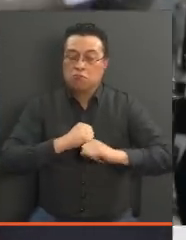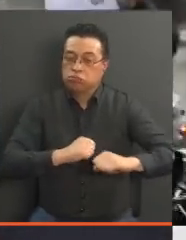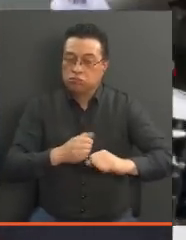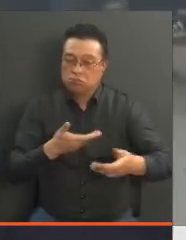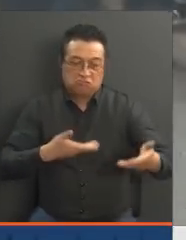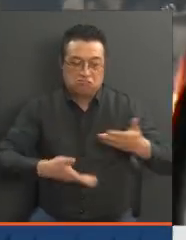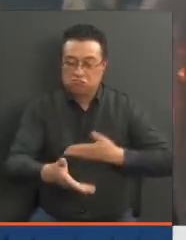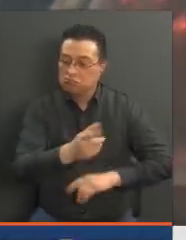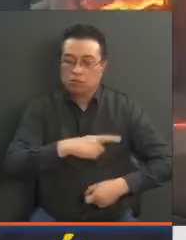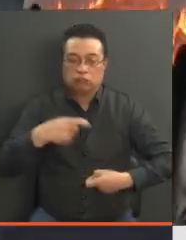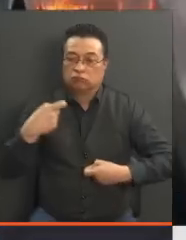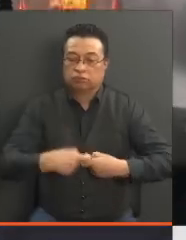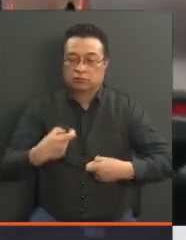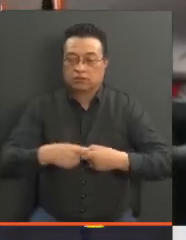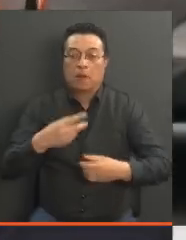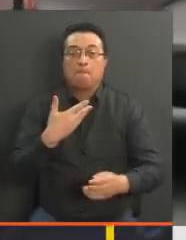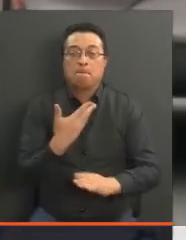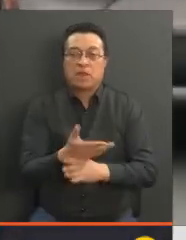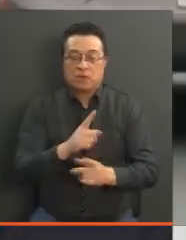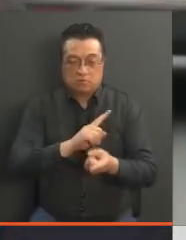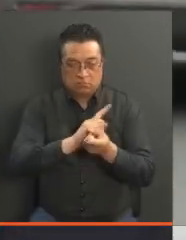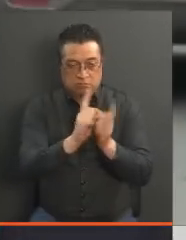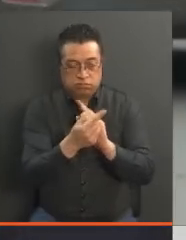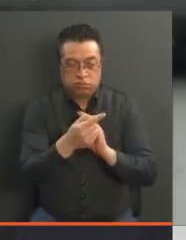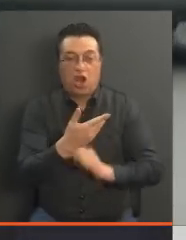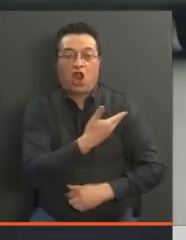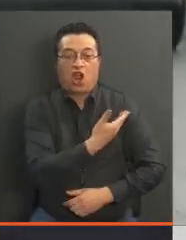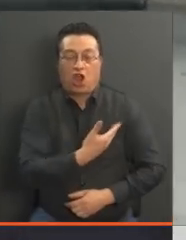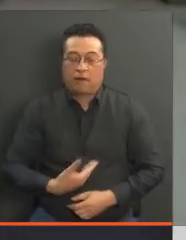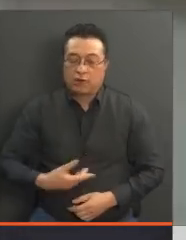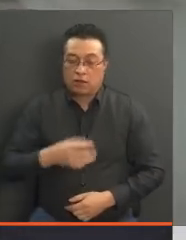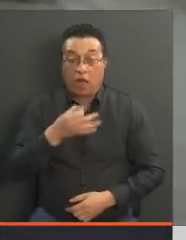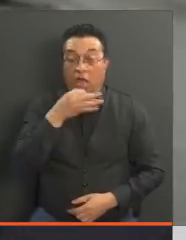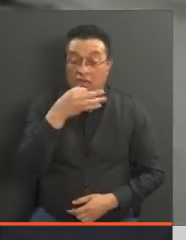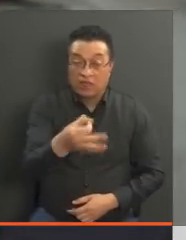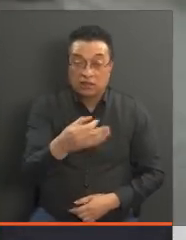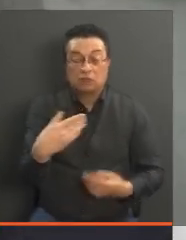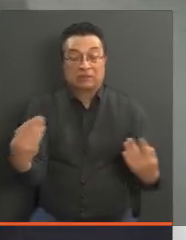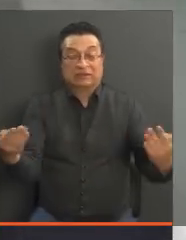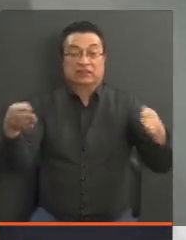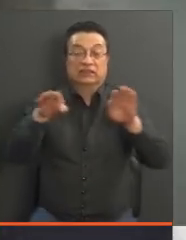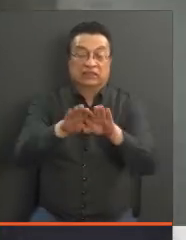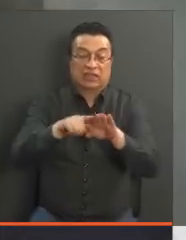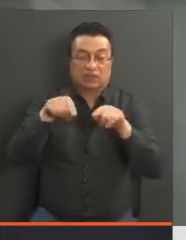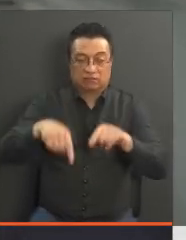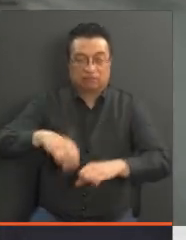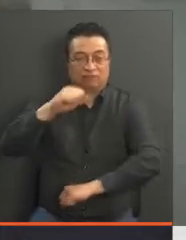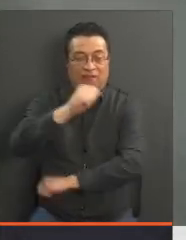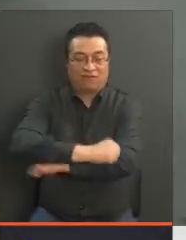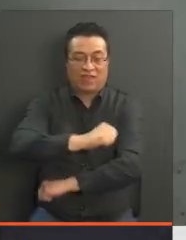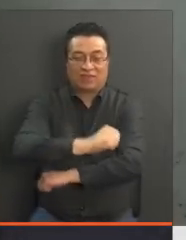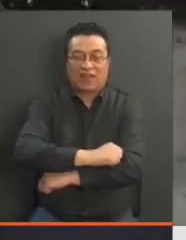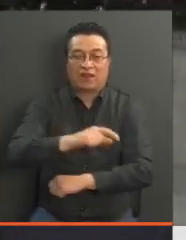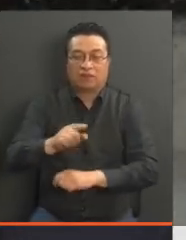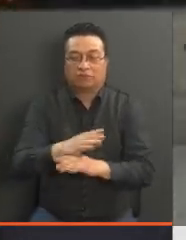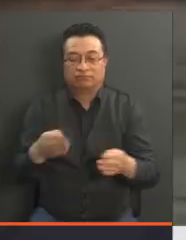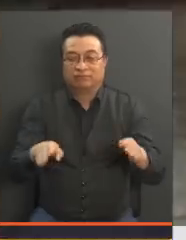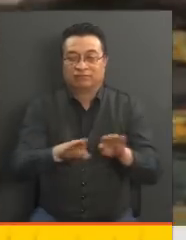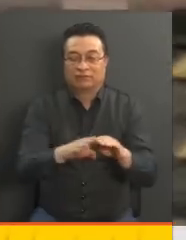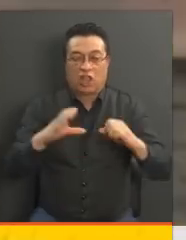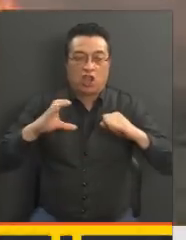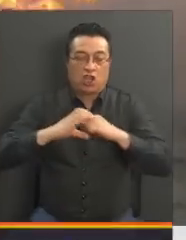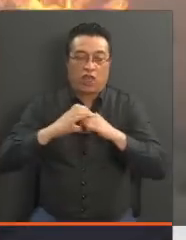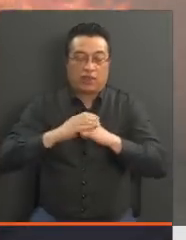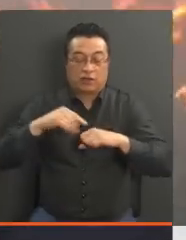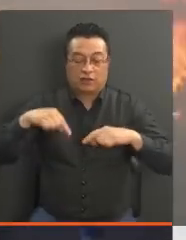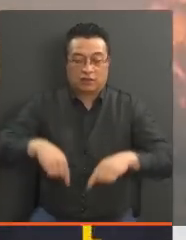se revierta esta decisión del gobierno que ha anunciado de cerrar esta fundición de Ventana de Codelco aquí en la comuna de